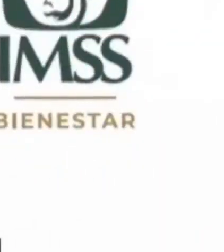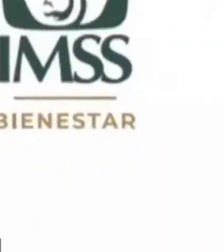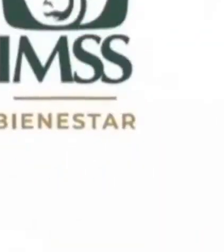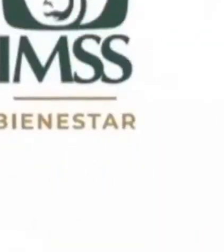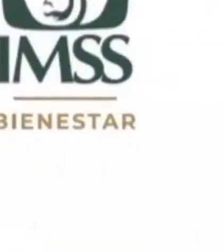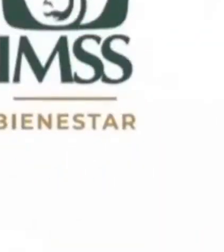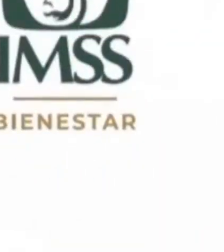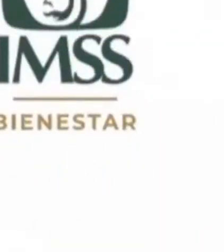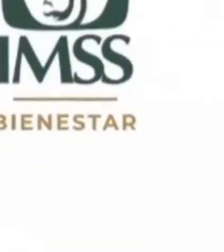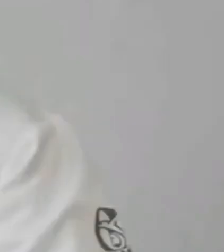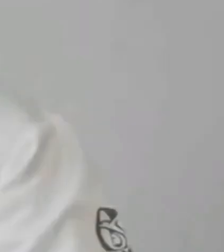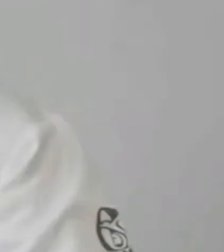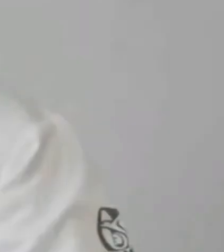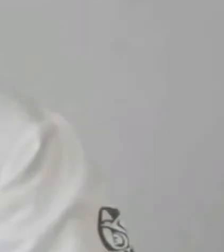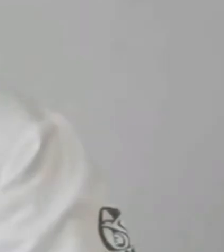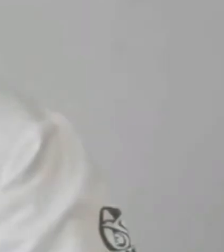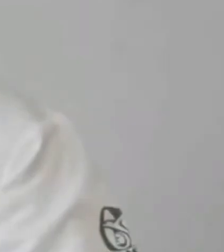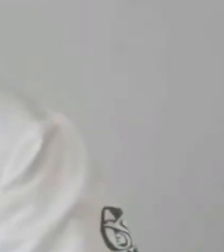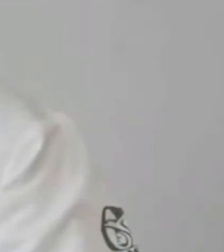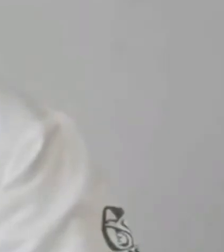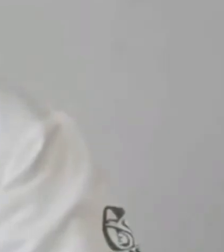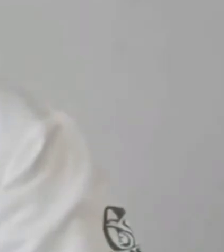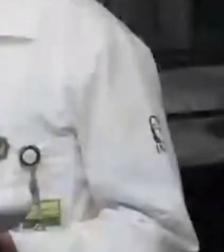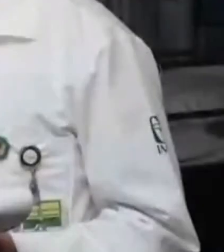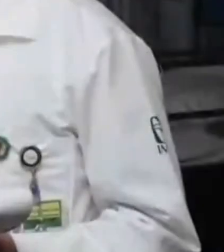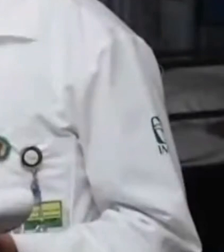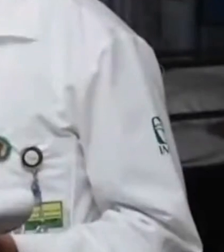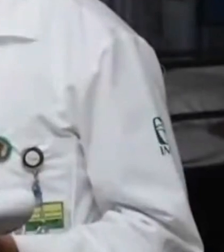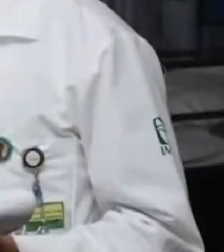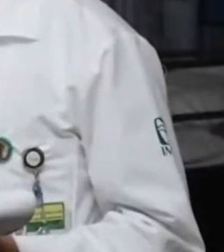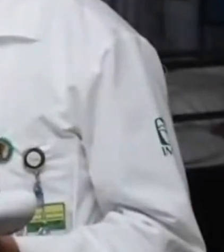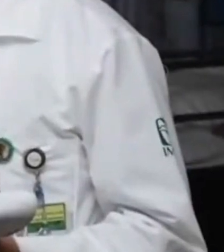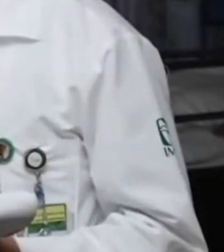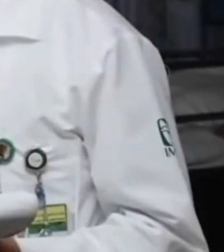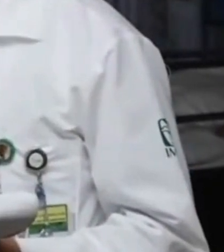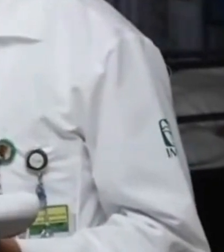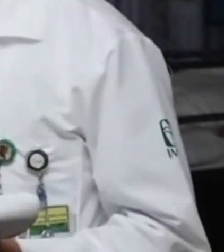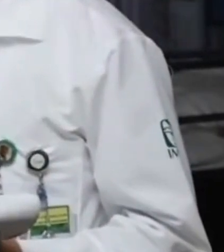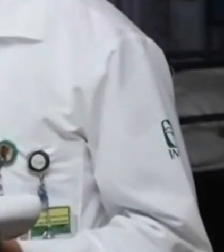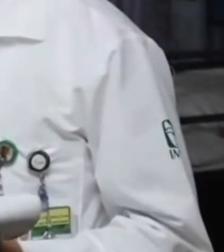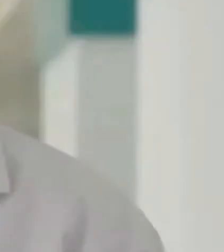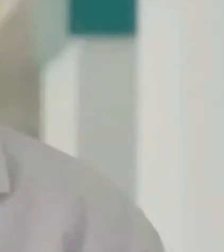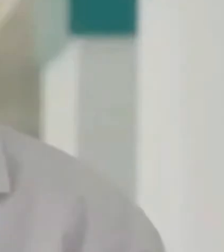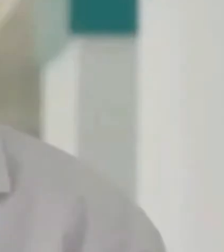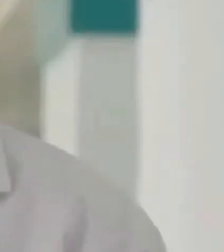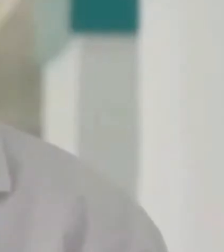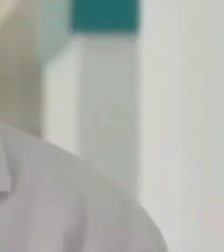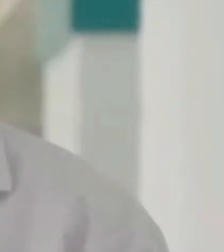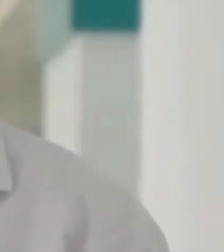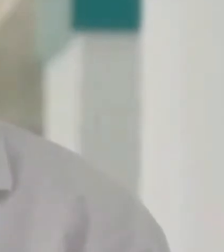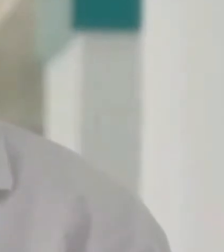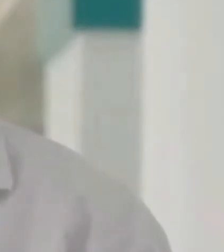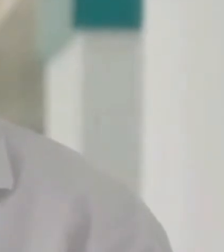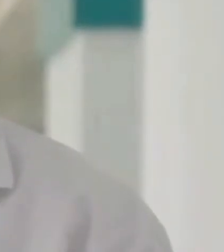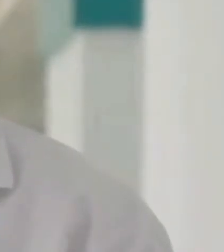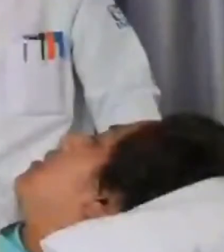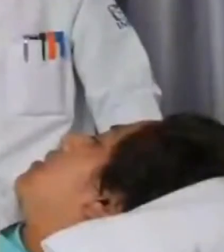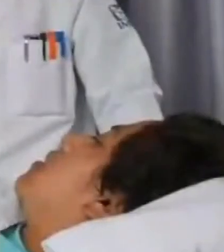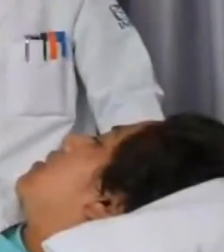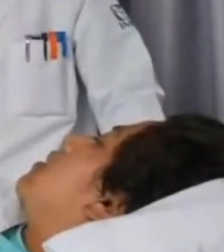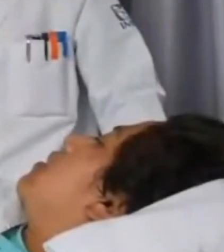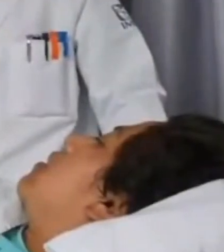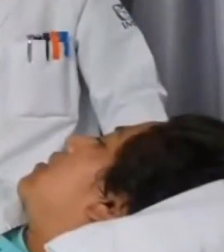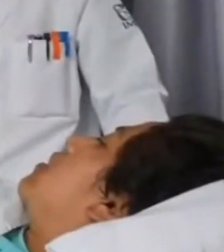IMSS Bienestar. Las y los médicos mantendrán su jubilación y podrán tomar alguna de las vacantes para la consulta